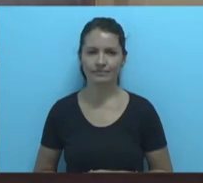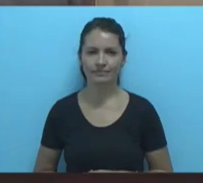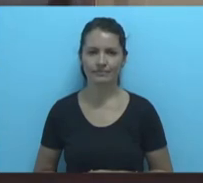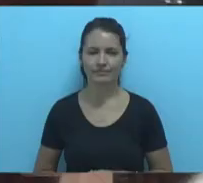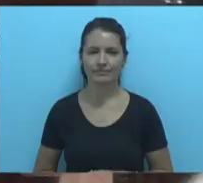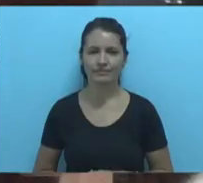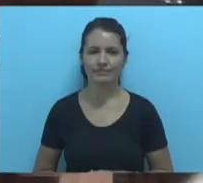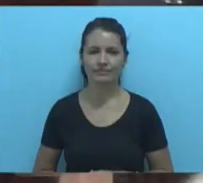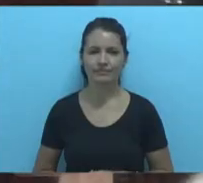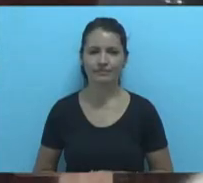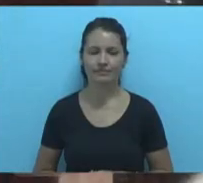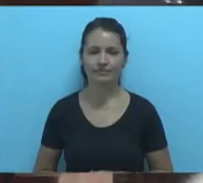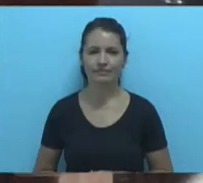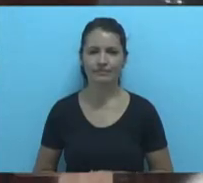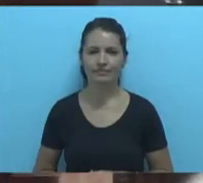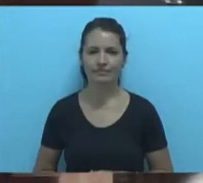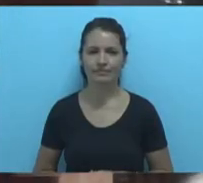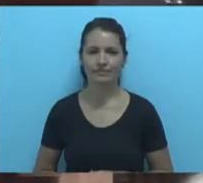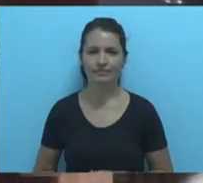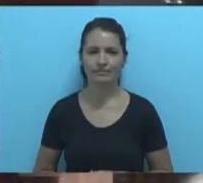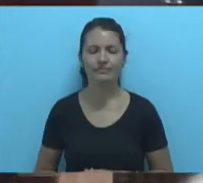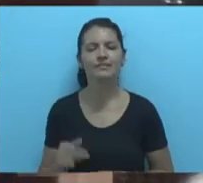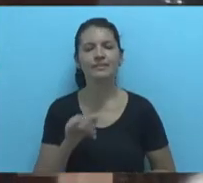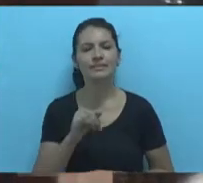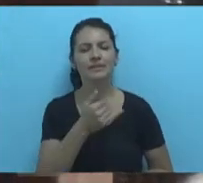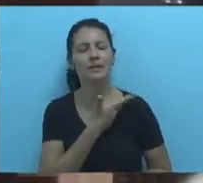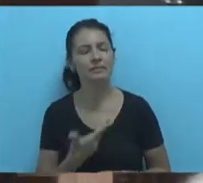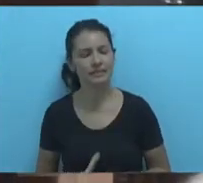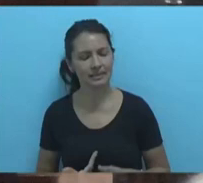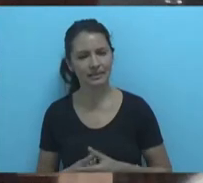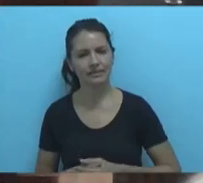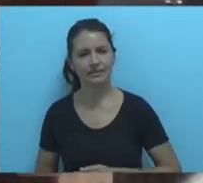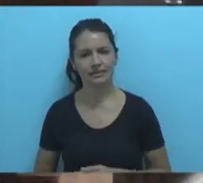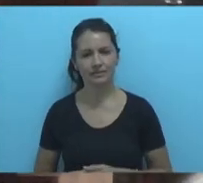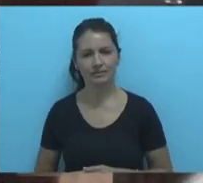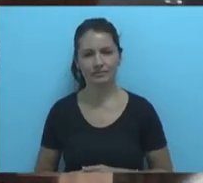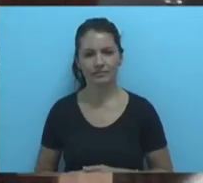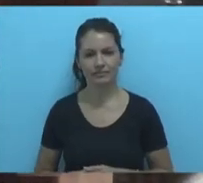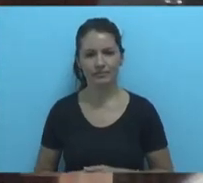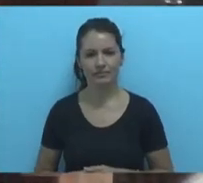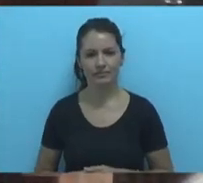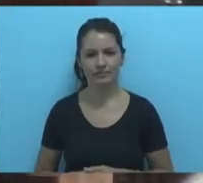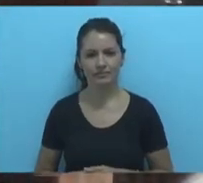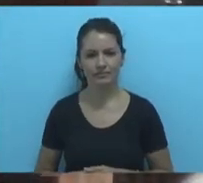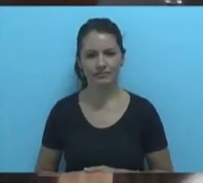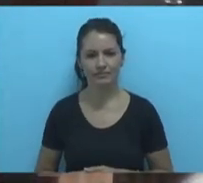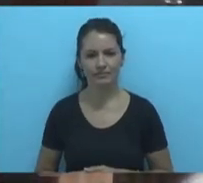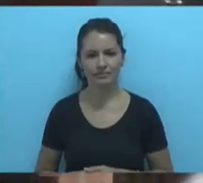Sí, señor presidente, voy a tratar de ser breve. Y además quiero reconocer la injusticia de la historia que justo le caigo al diputado